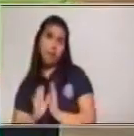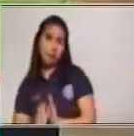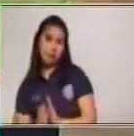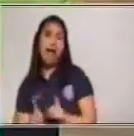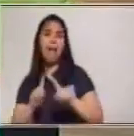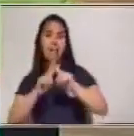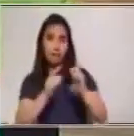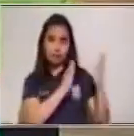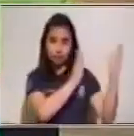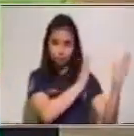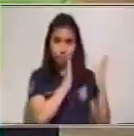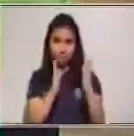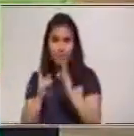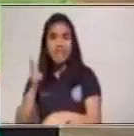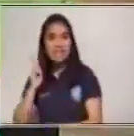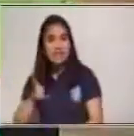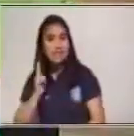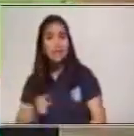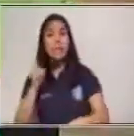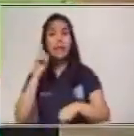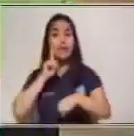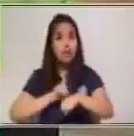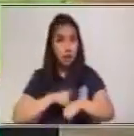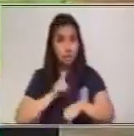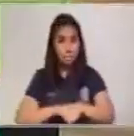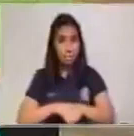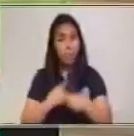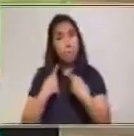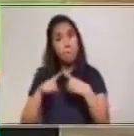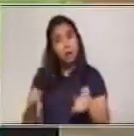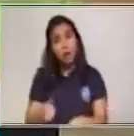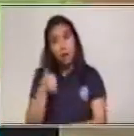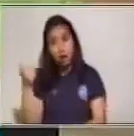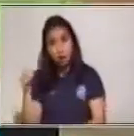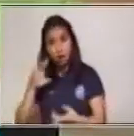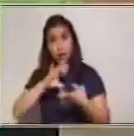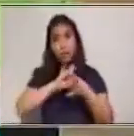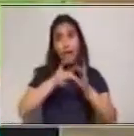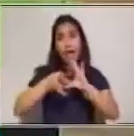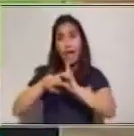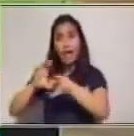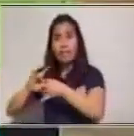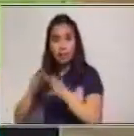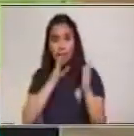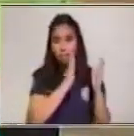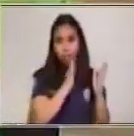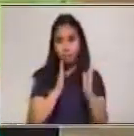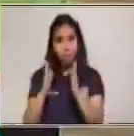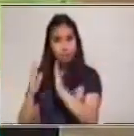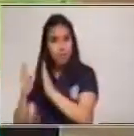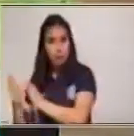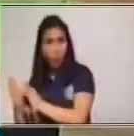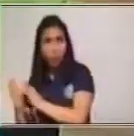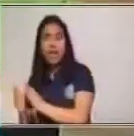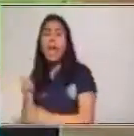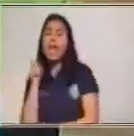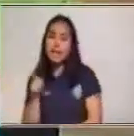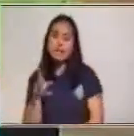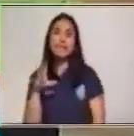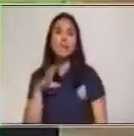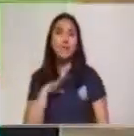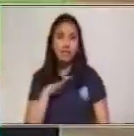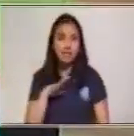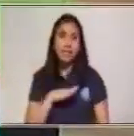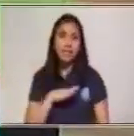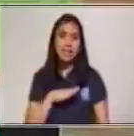alguna operación, que ahí no hay tiempo, sino es que va primero, después, ¿sí? En cambio, en la línea